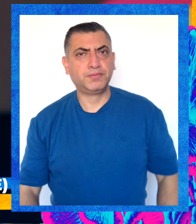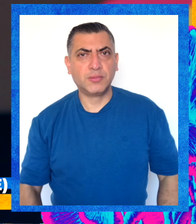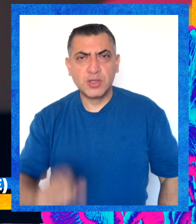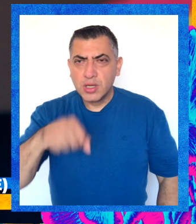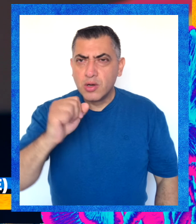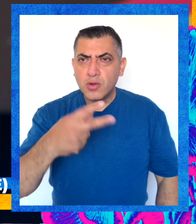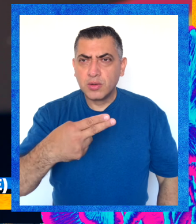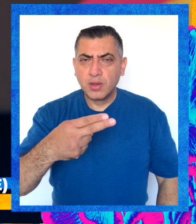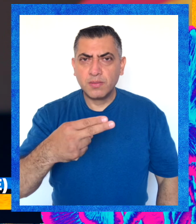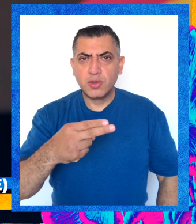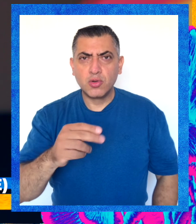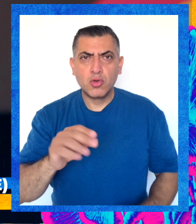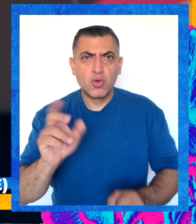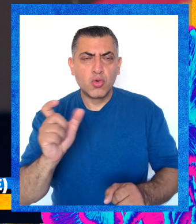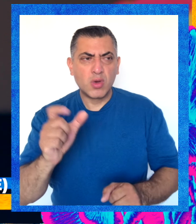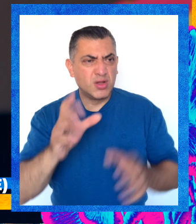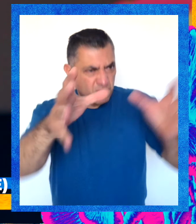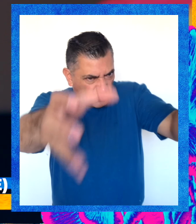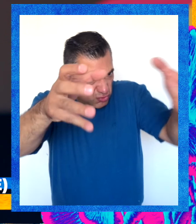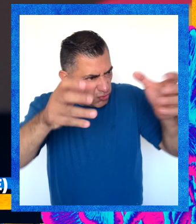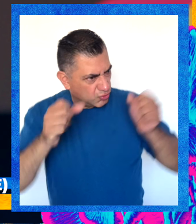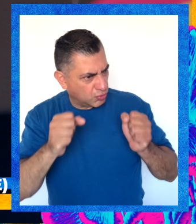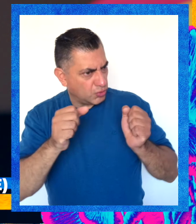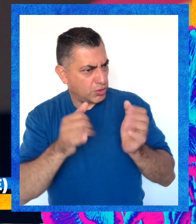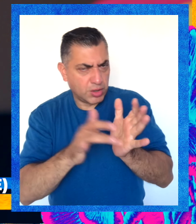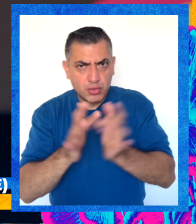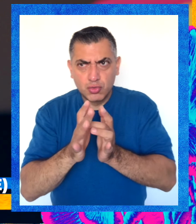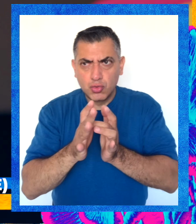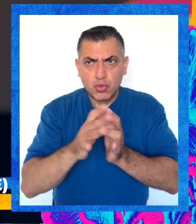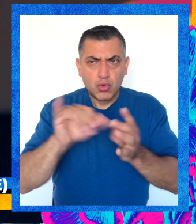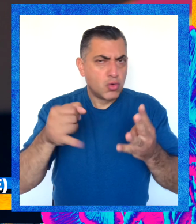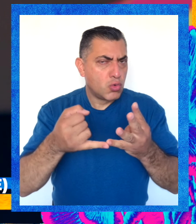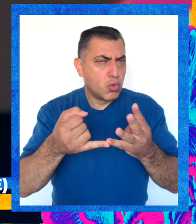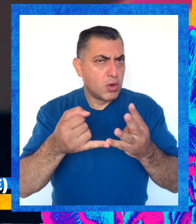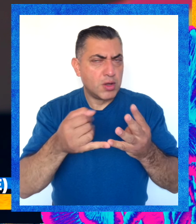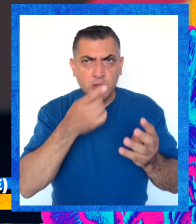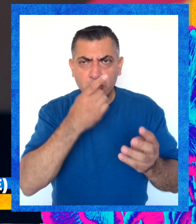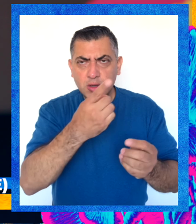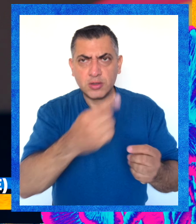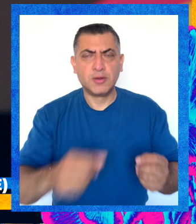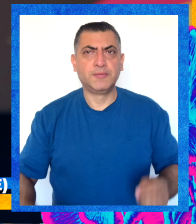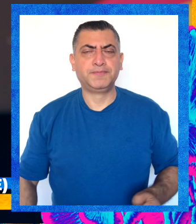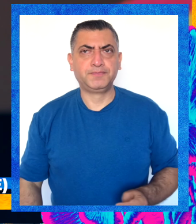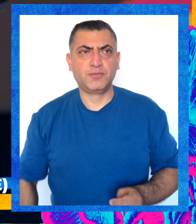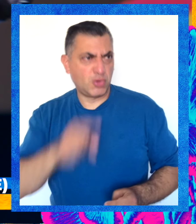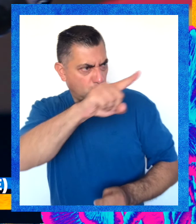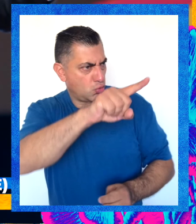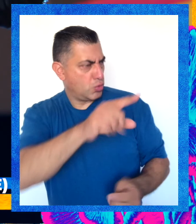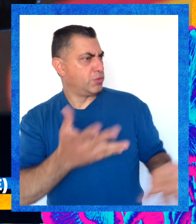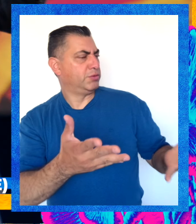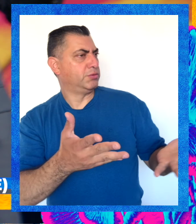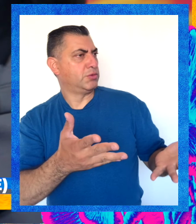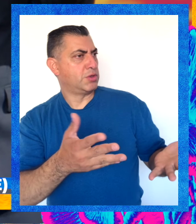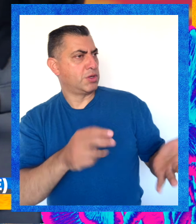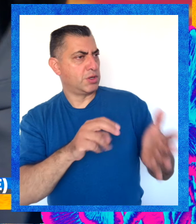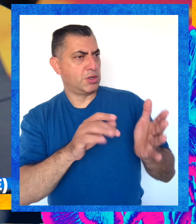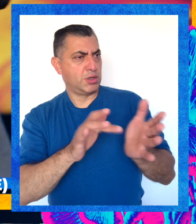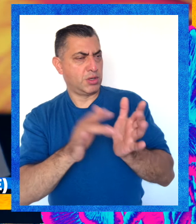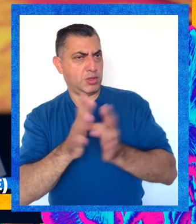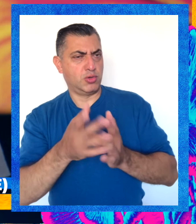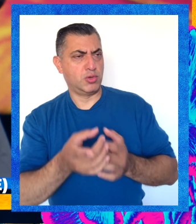sino también cuando van a prestar en gesta jesús en juan capítulo 18 versículo 6 se acercan y preguntan eres tú y se levanta